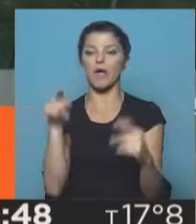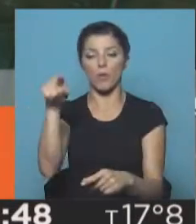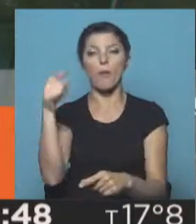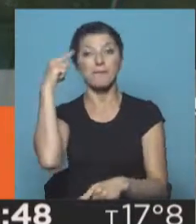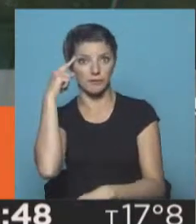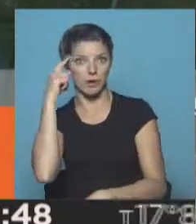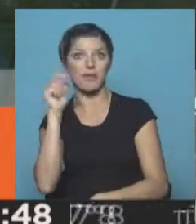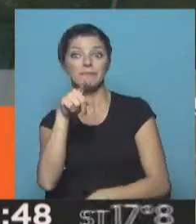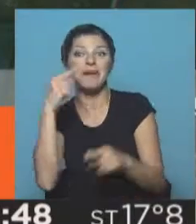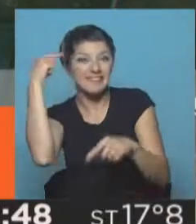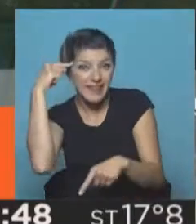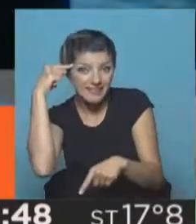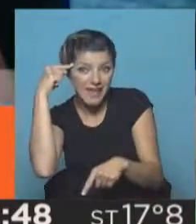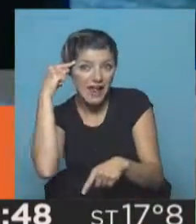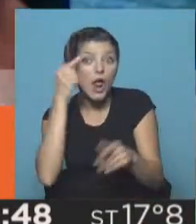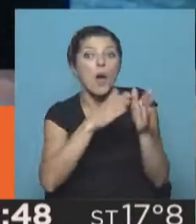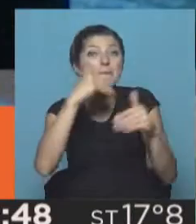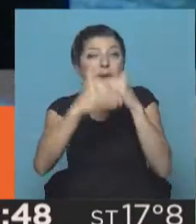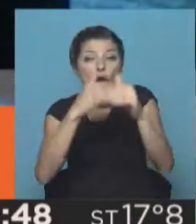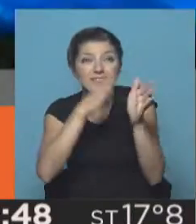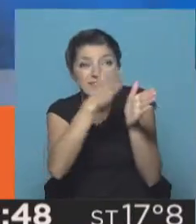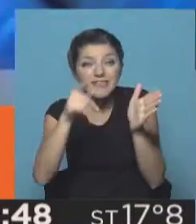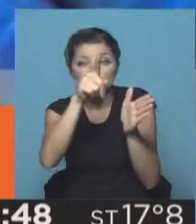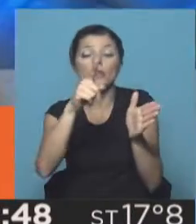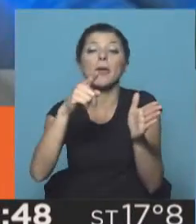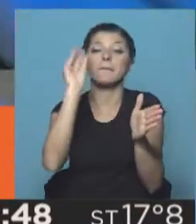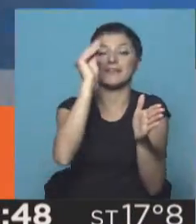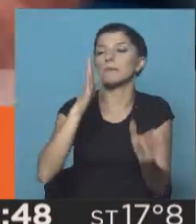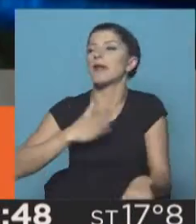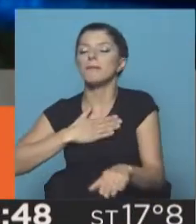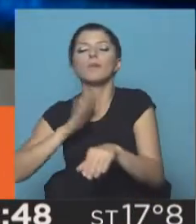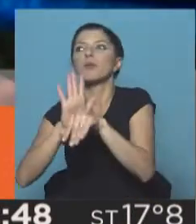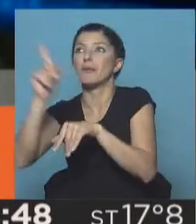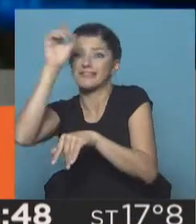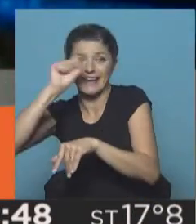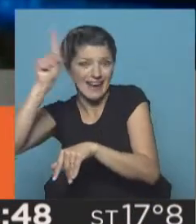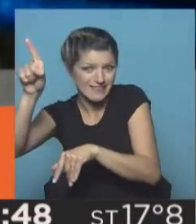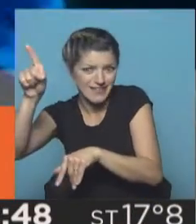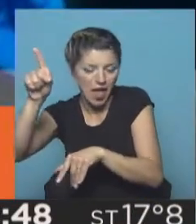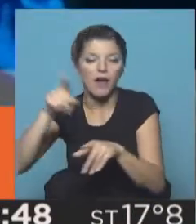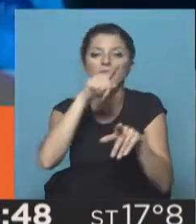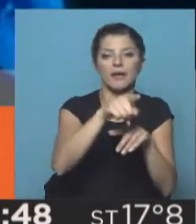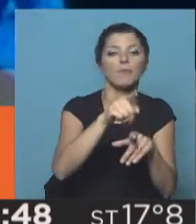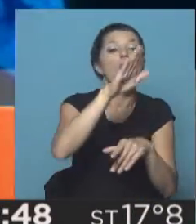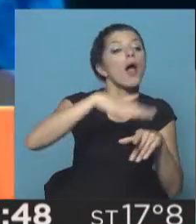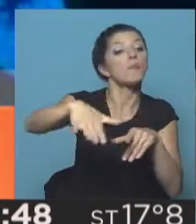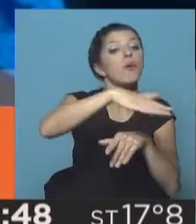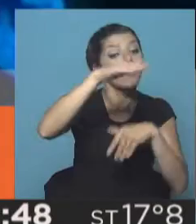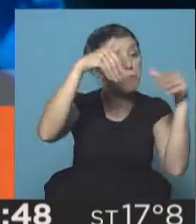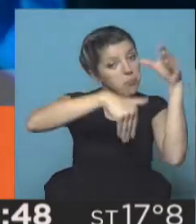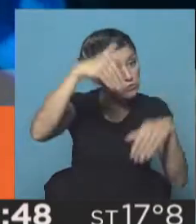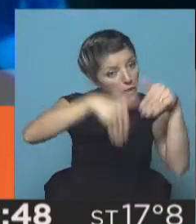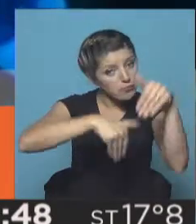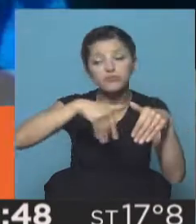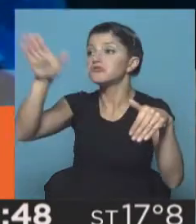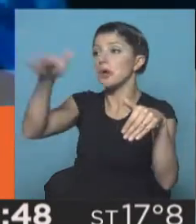que es traumático. A mi manera de verlo de Brasil es como lo de Grecia en Europa, ¿no es cierto? El pueblo votó por un lado, lo llamaron a Alexis Tsipras a Bruselas, le dieron un